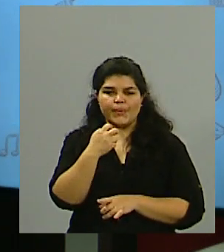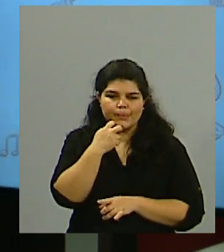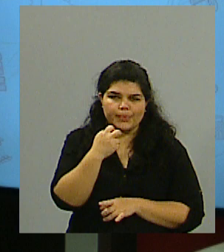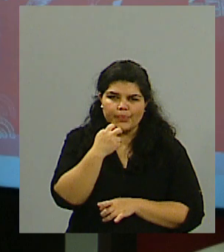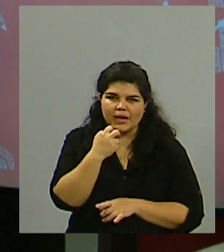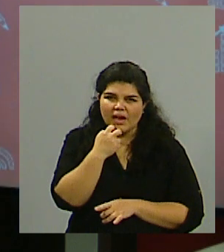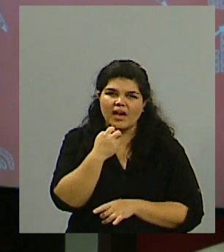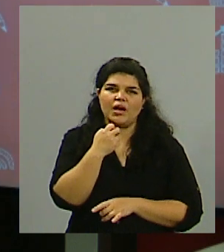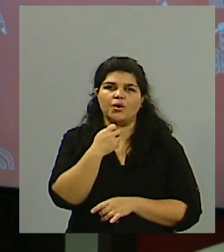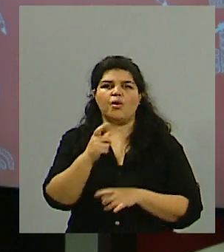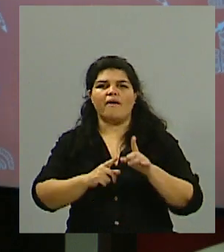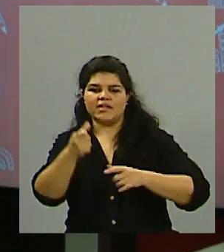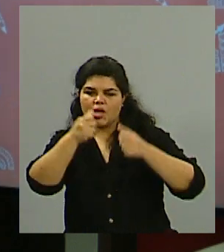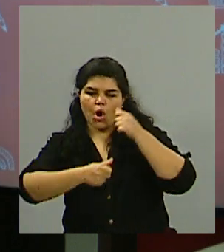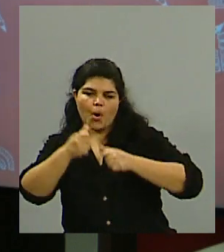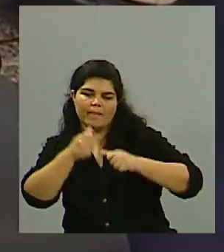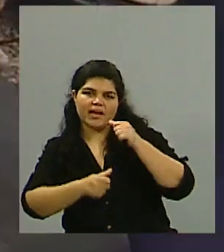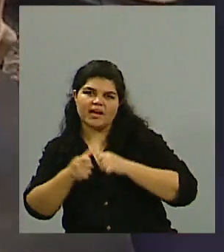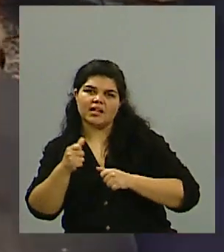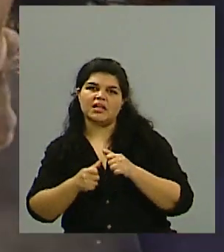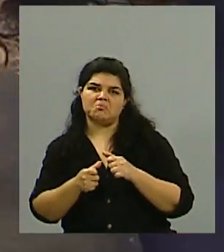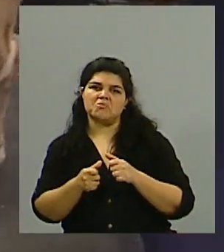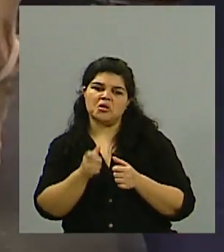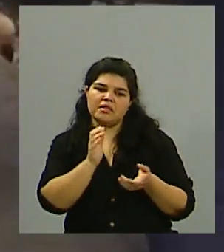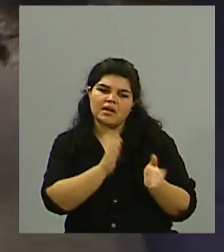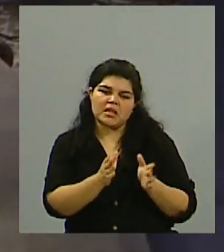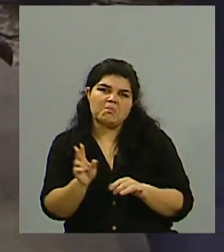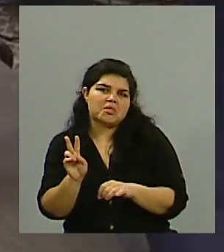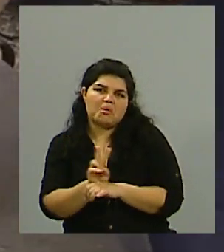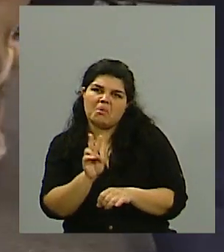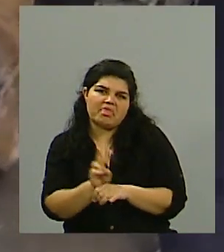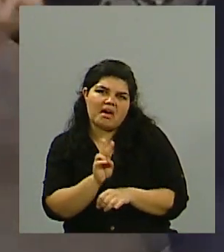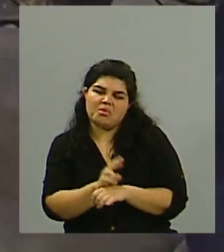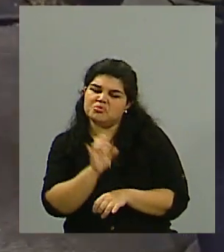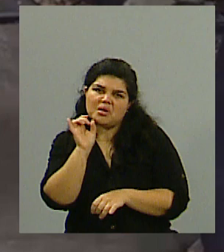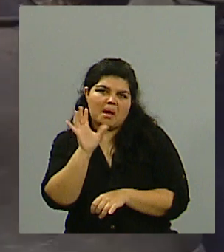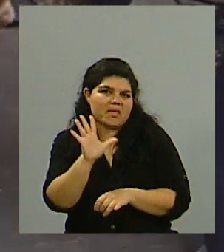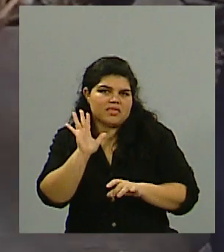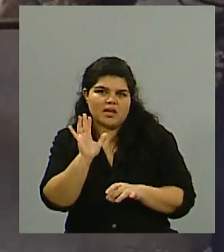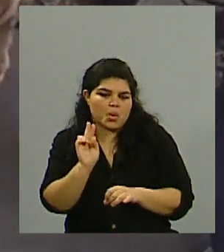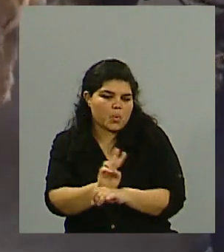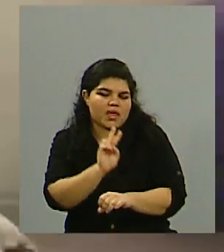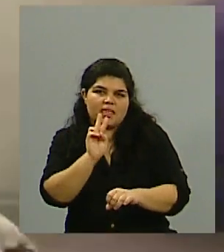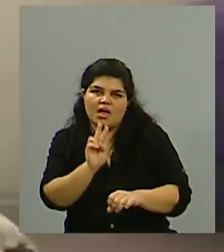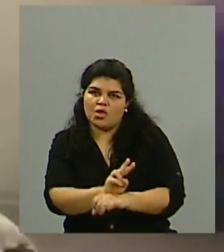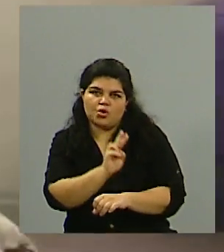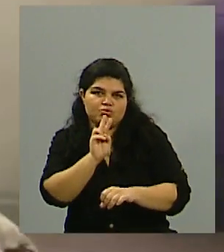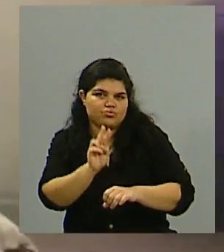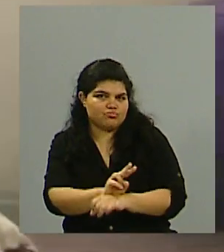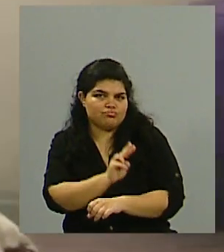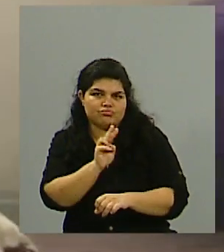les daba paliativos, se le daba alguna medicación, pero no este tipo